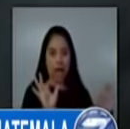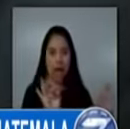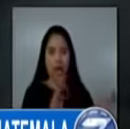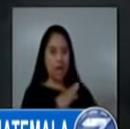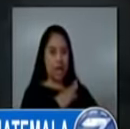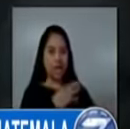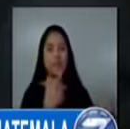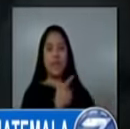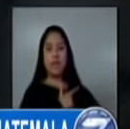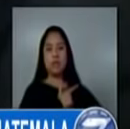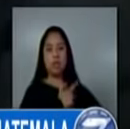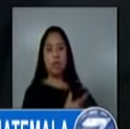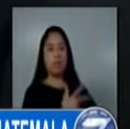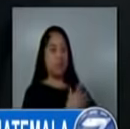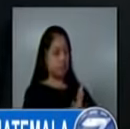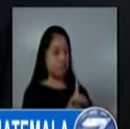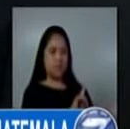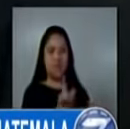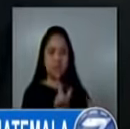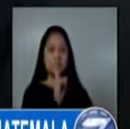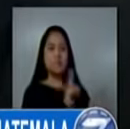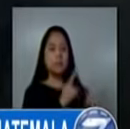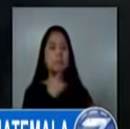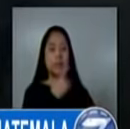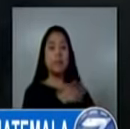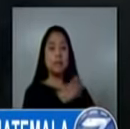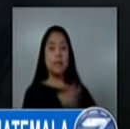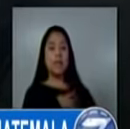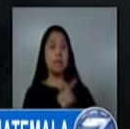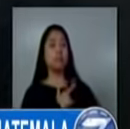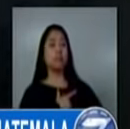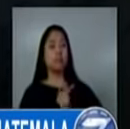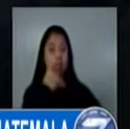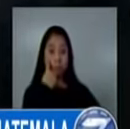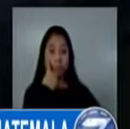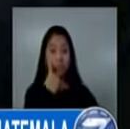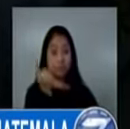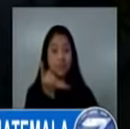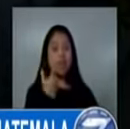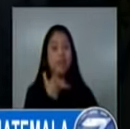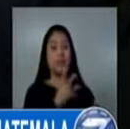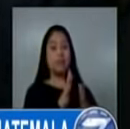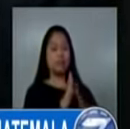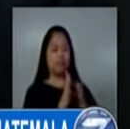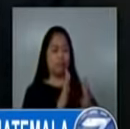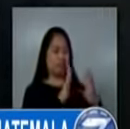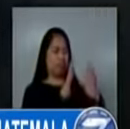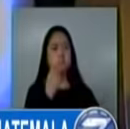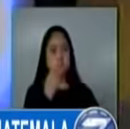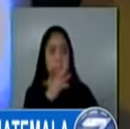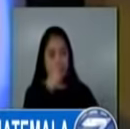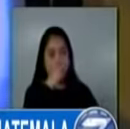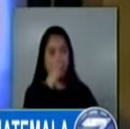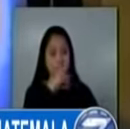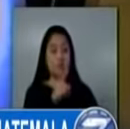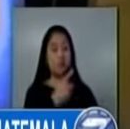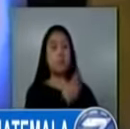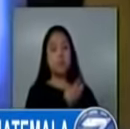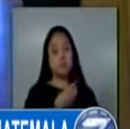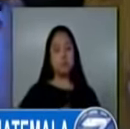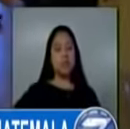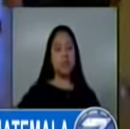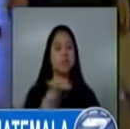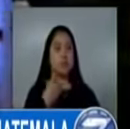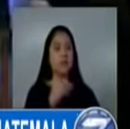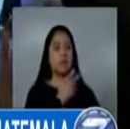vehículos de la comitiva mexicana, de donde descendió el presidente de México, Andrés Manuel López Obrador. A su ingreso al